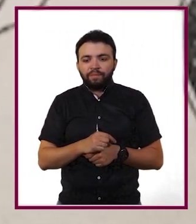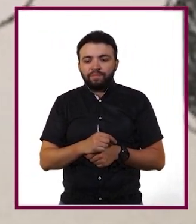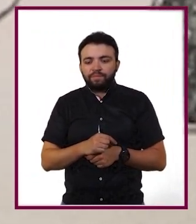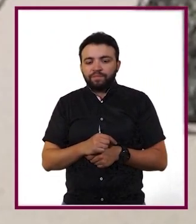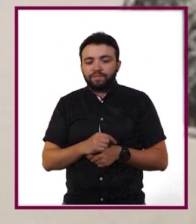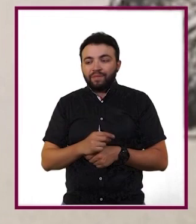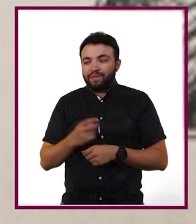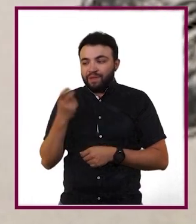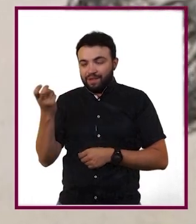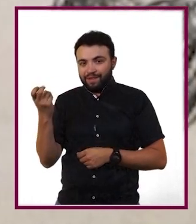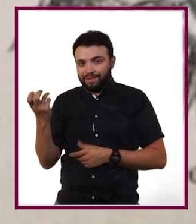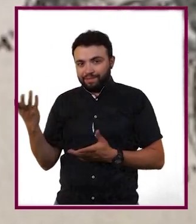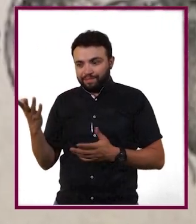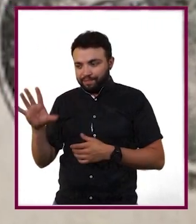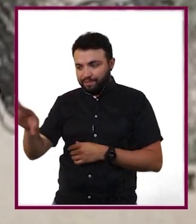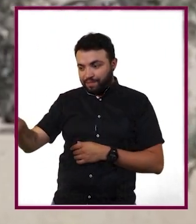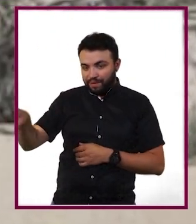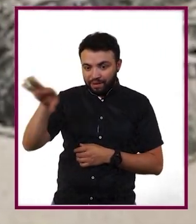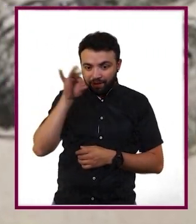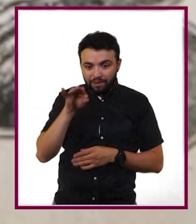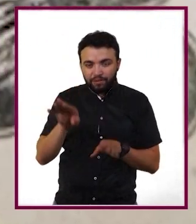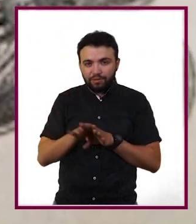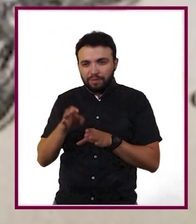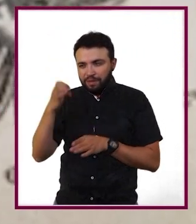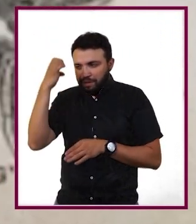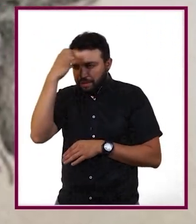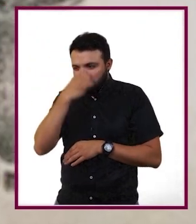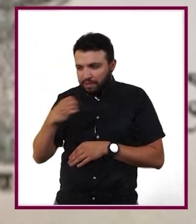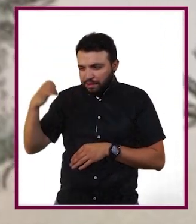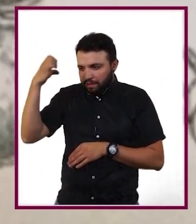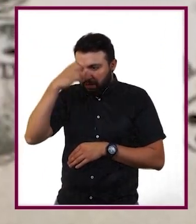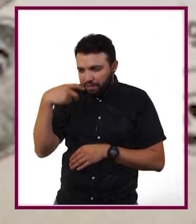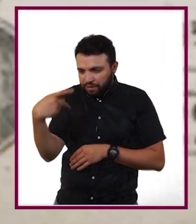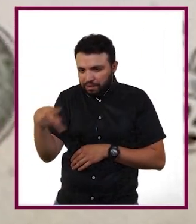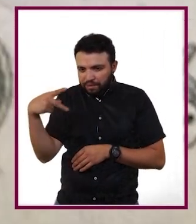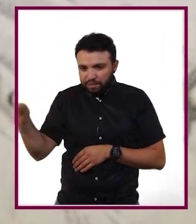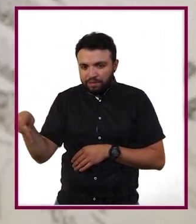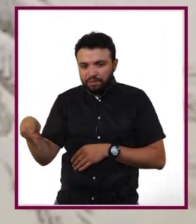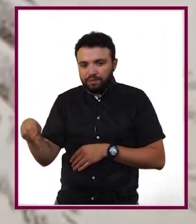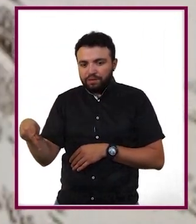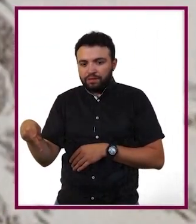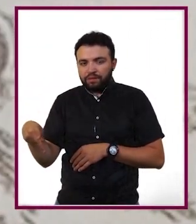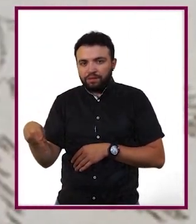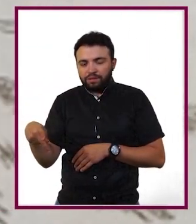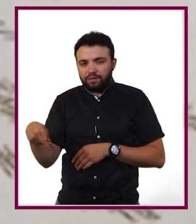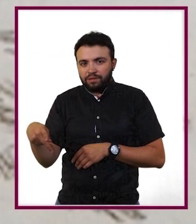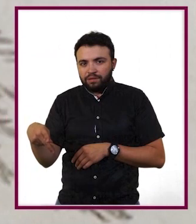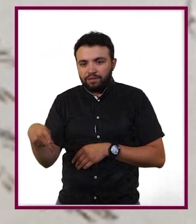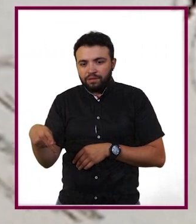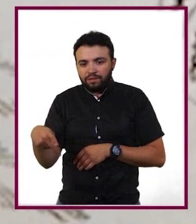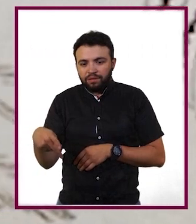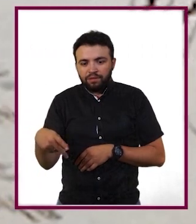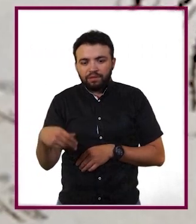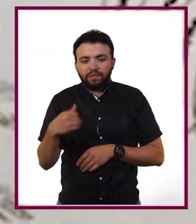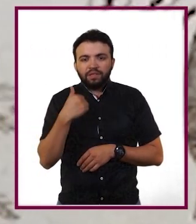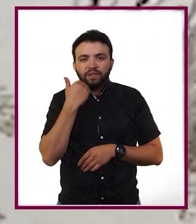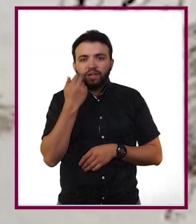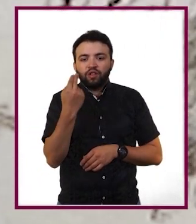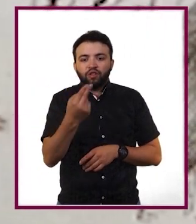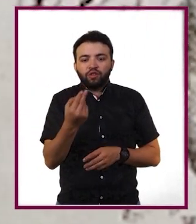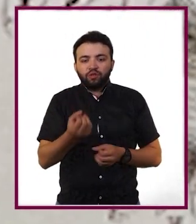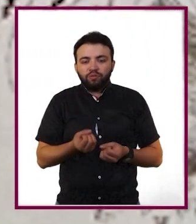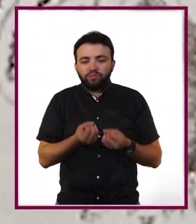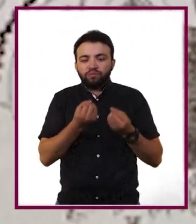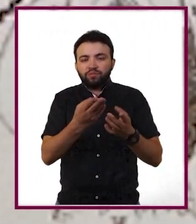ese ajolote ese ciredón que él descubrió y que él estudió su transformación, se